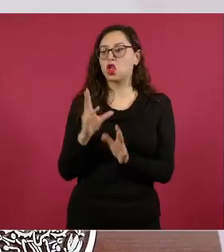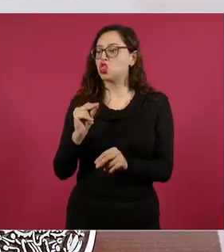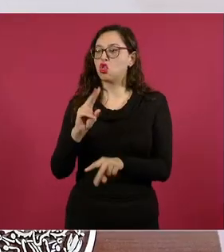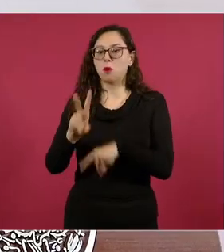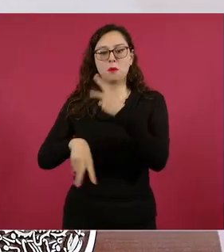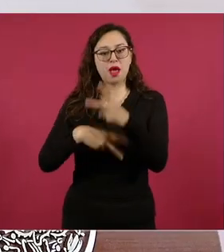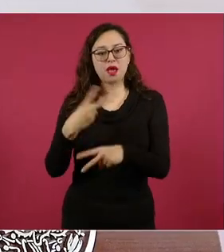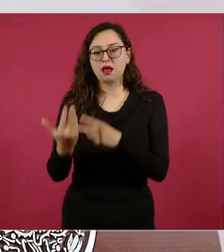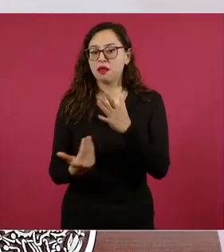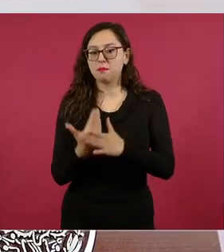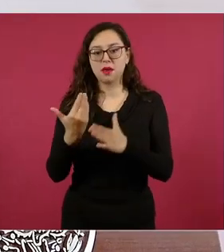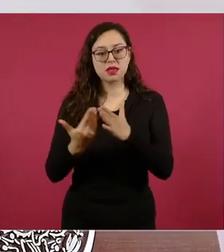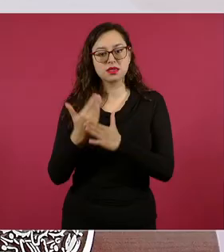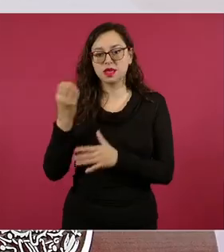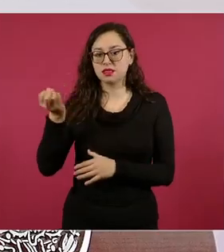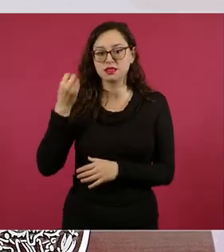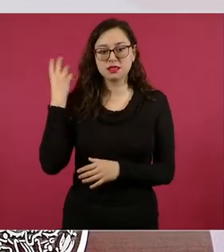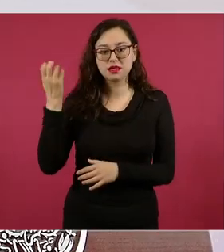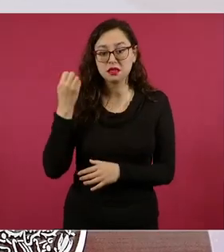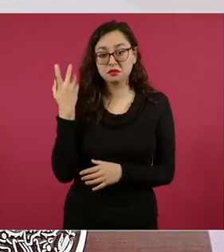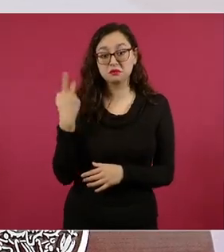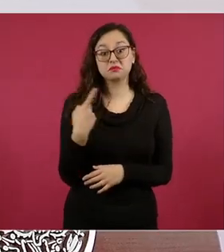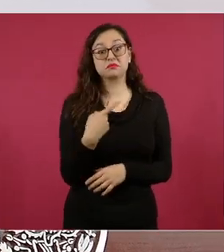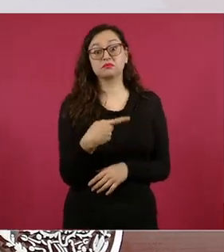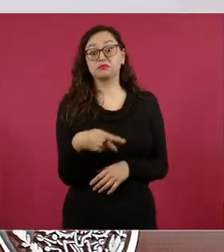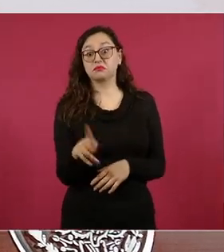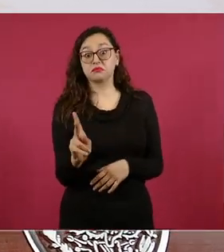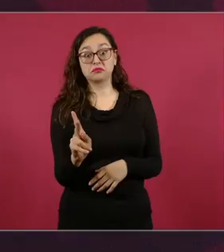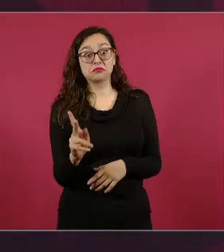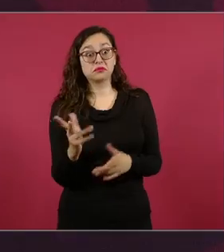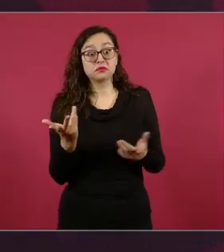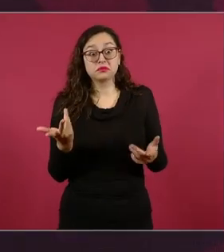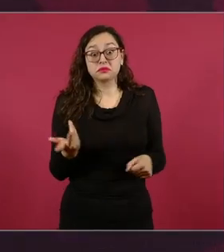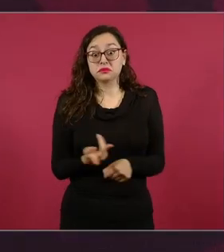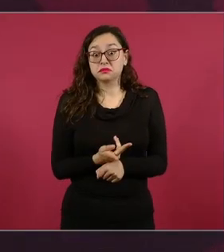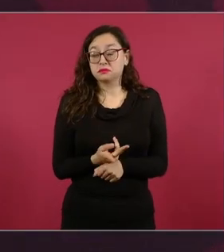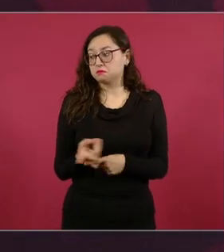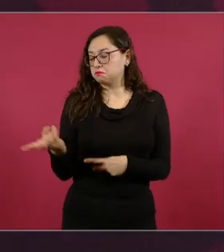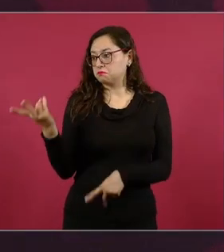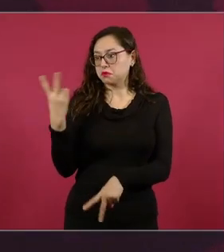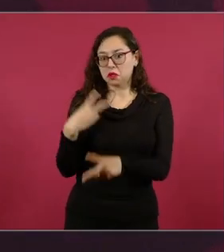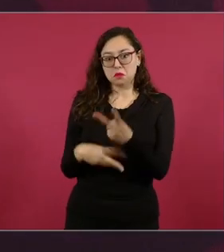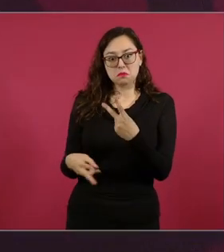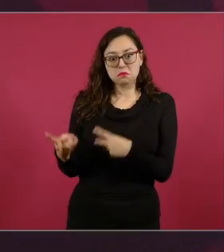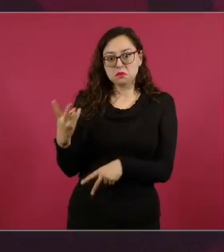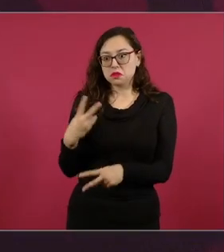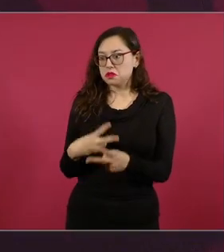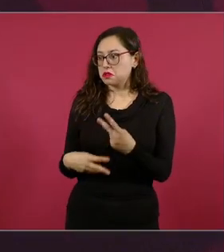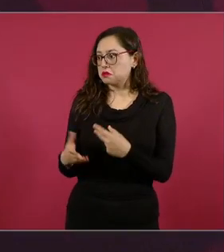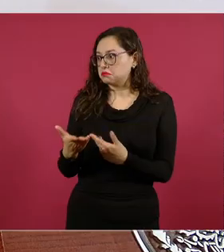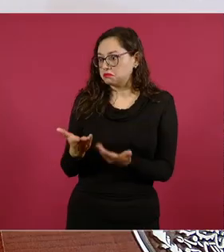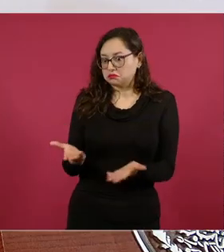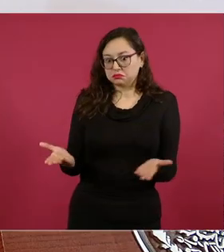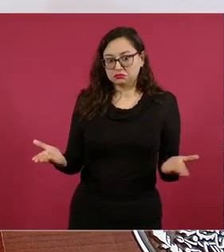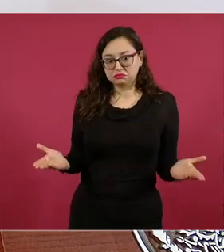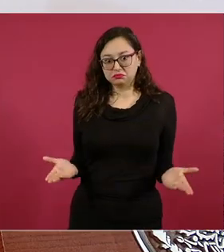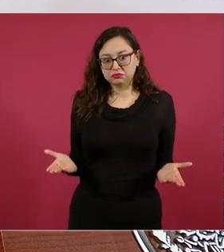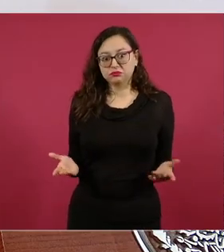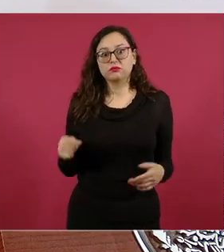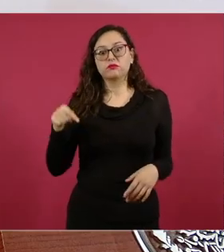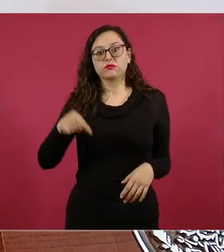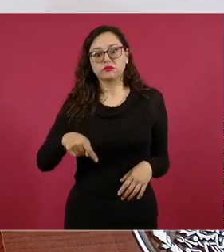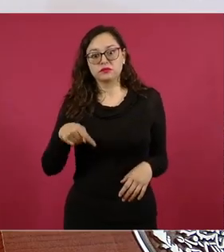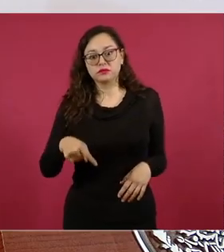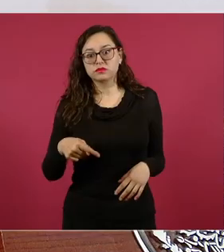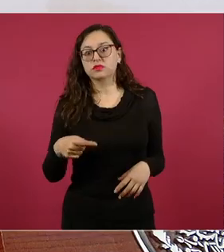todos los medios. Aquí está la representante de Reforma, que dicho sea de paso, es una